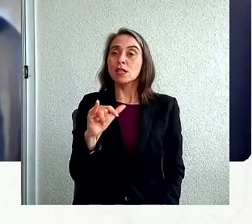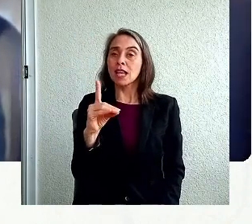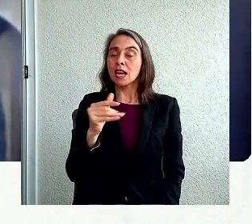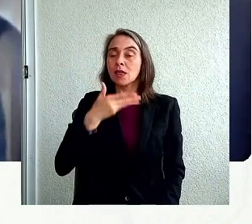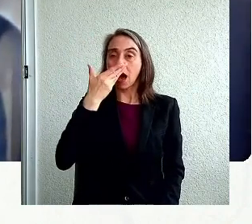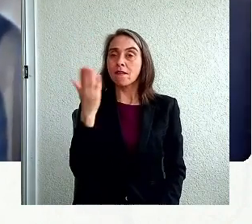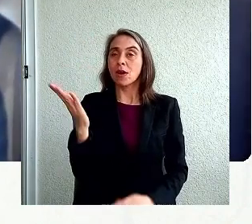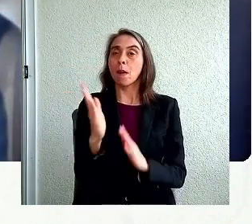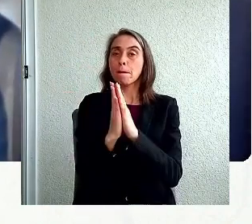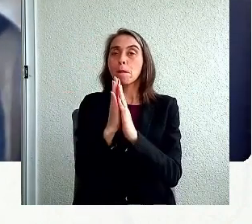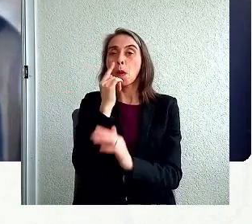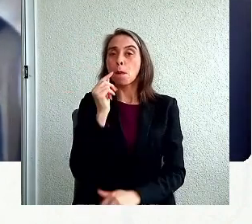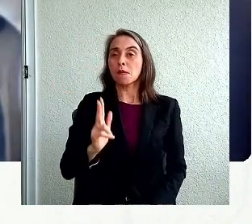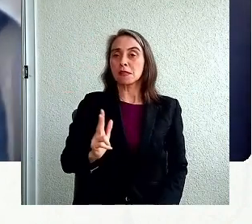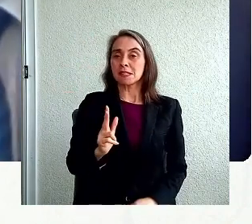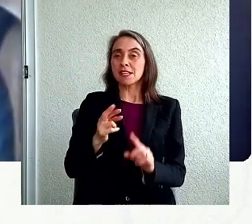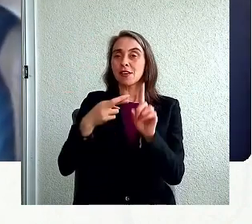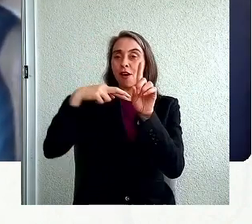bienvenida.